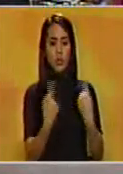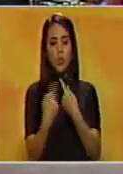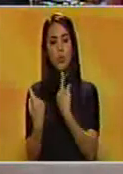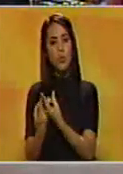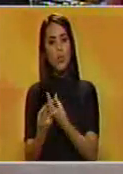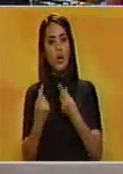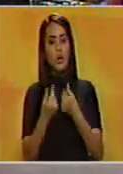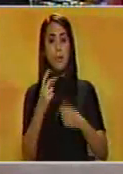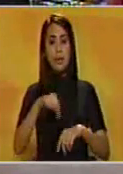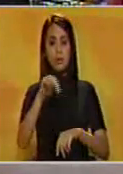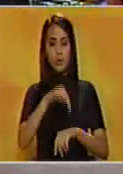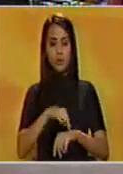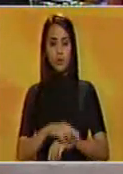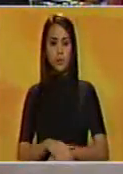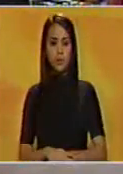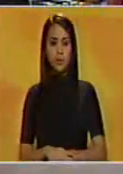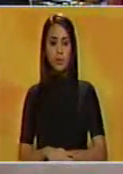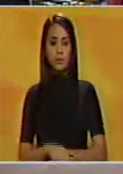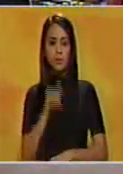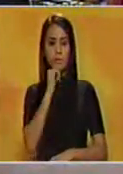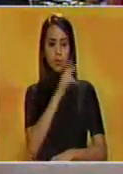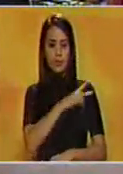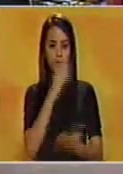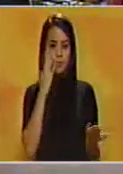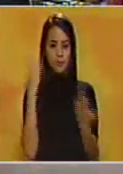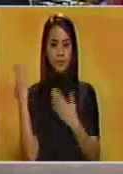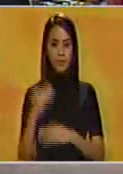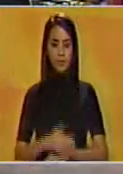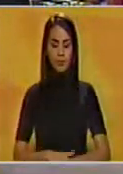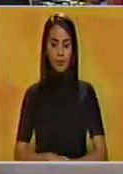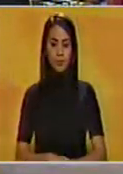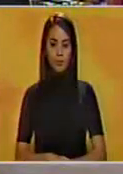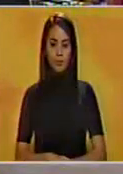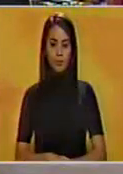de la economía nacional. Desde La Carlota, Diana Vázquez, Noticiero Venevisión.